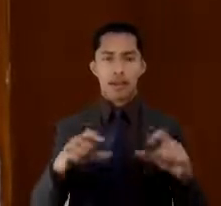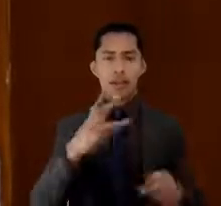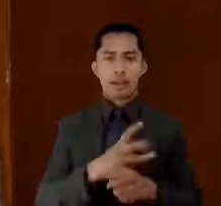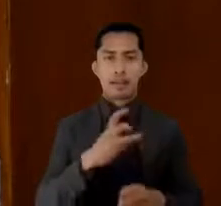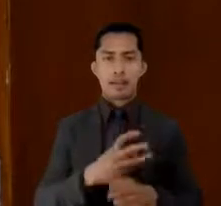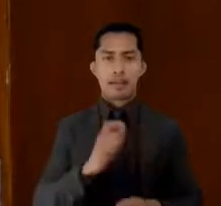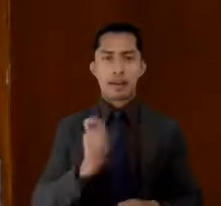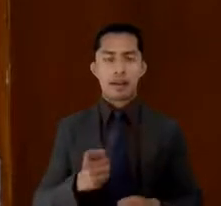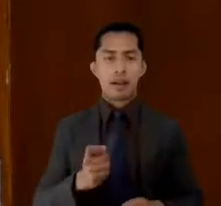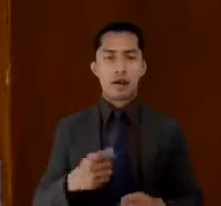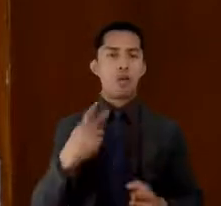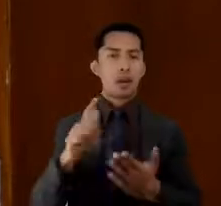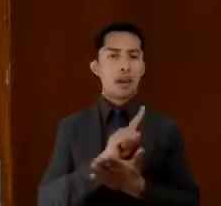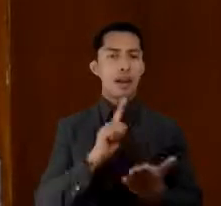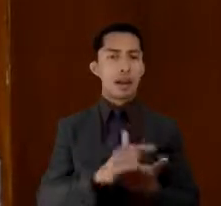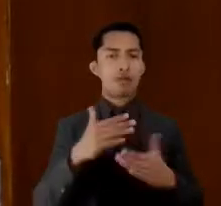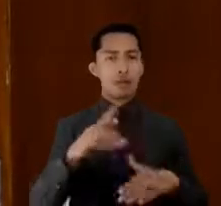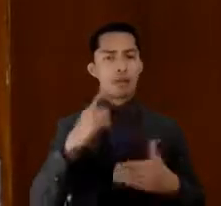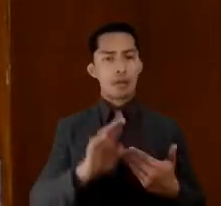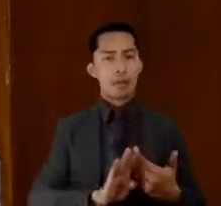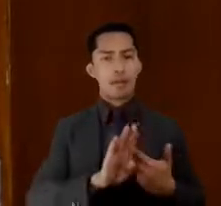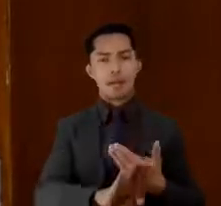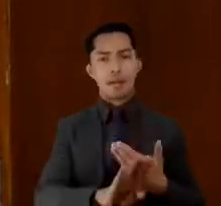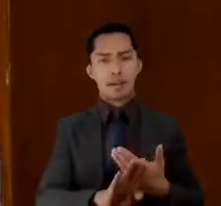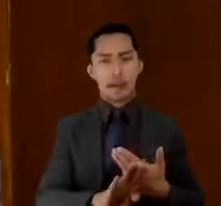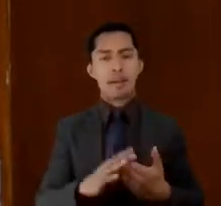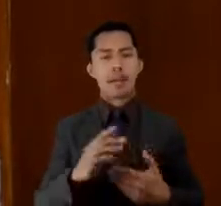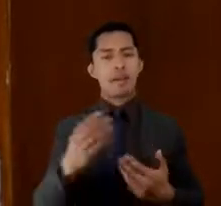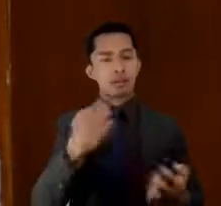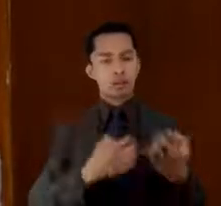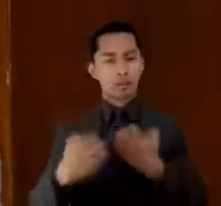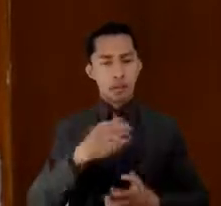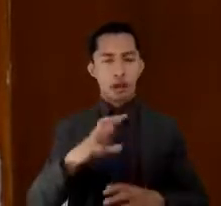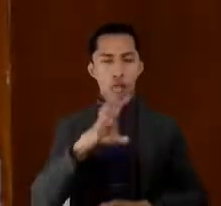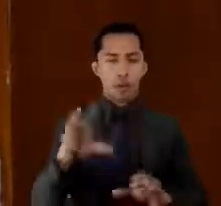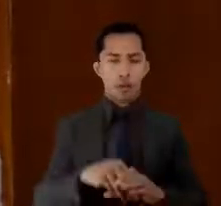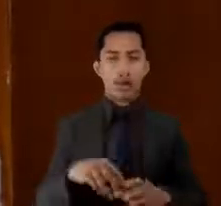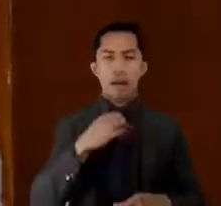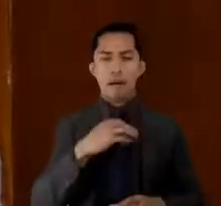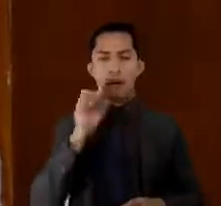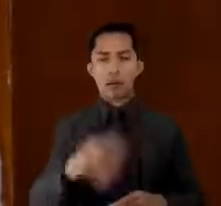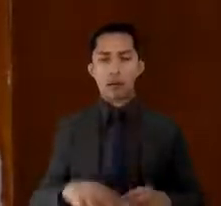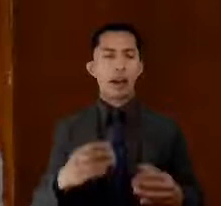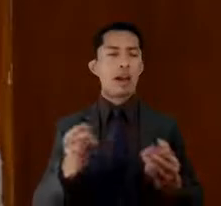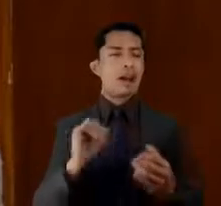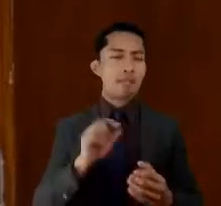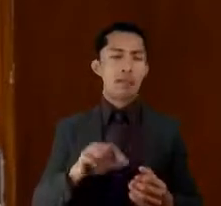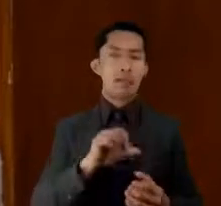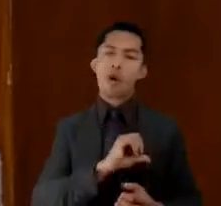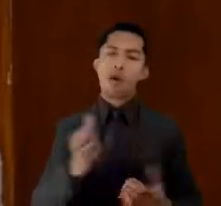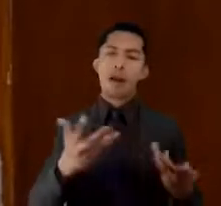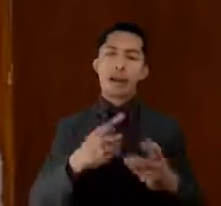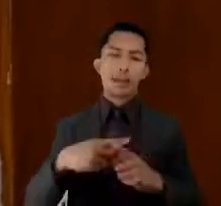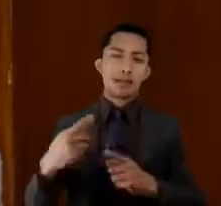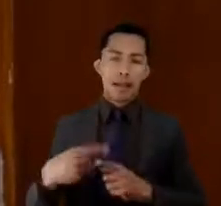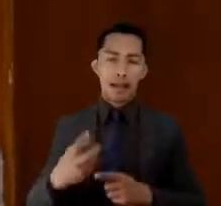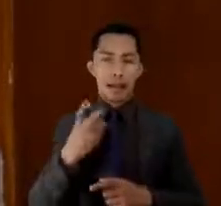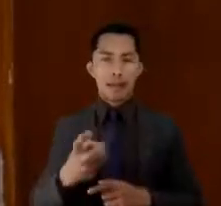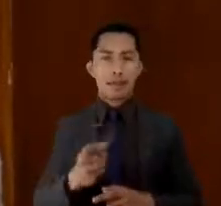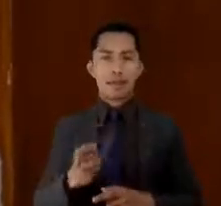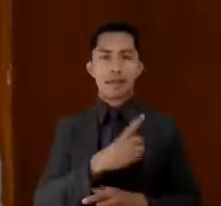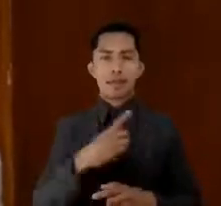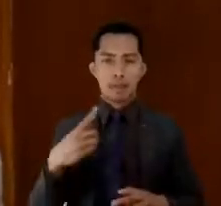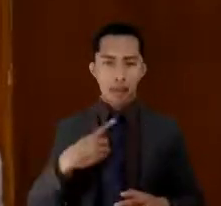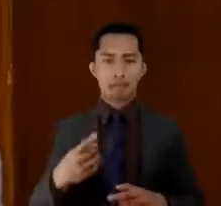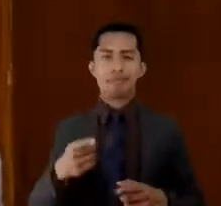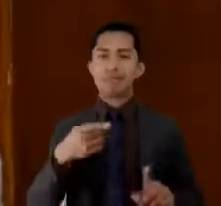que la política en materia de prevención, valorización y gestión integral de los residuos, así como cualquier acto o acción que derive de ella, debe